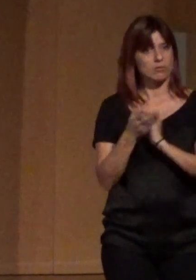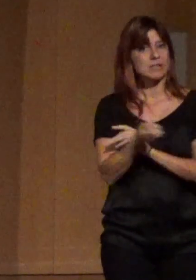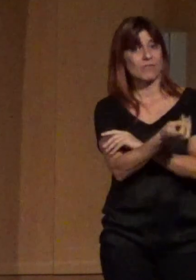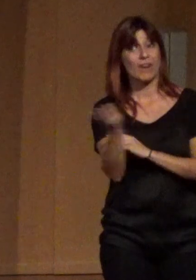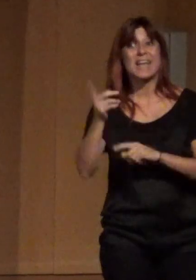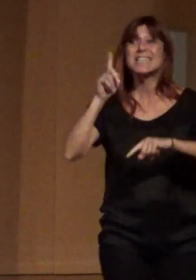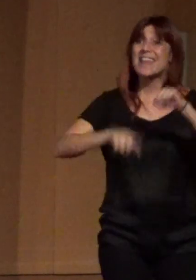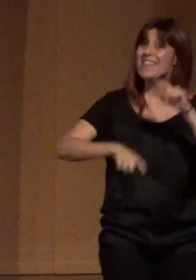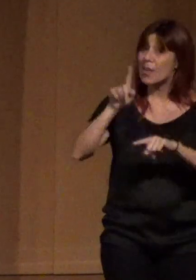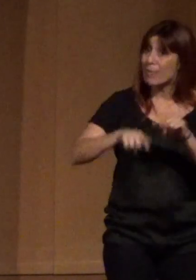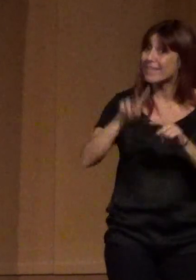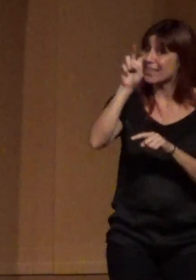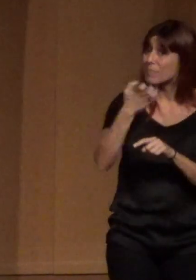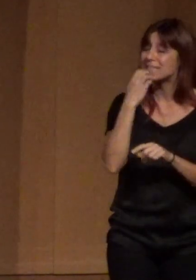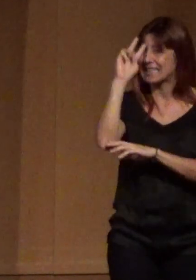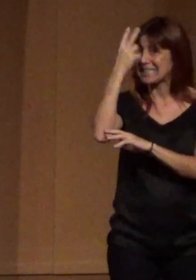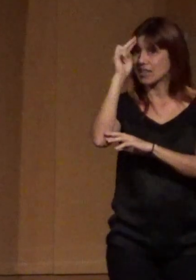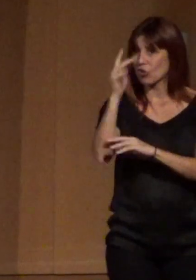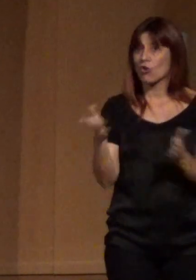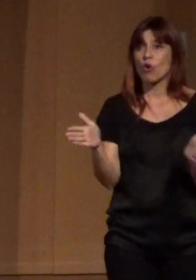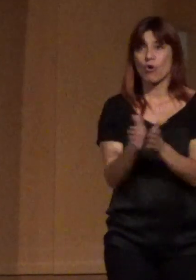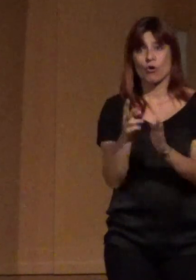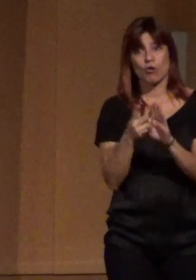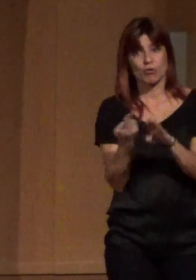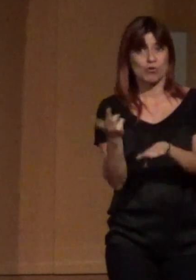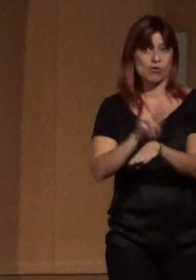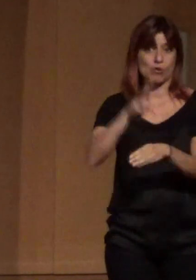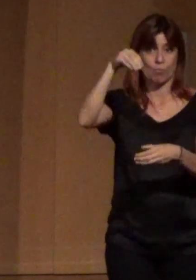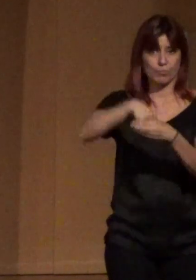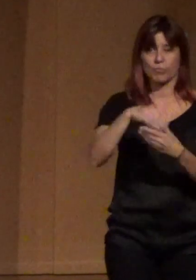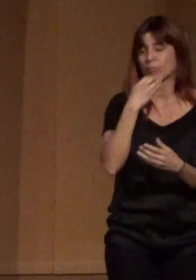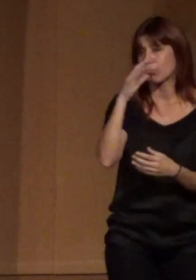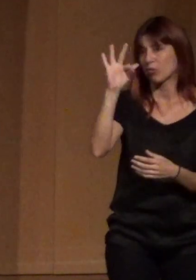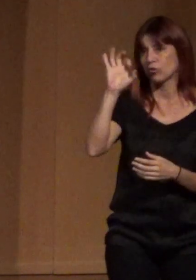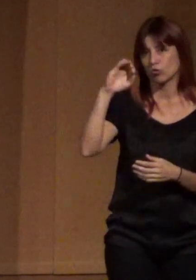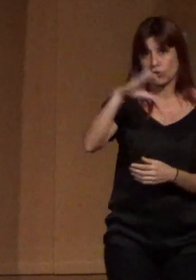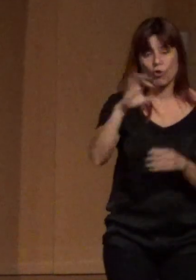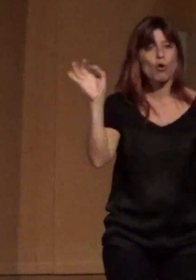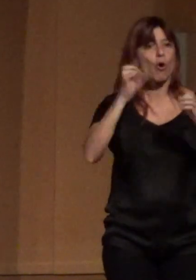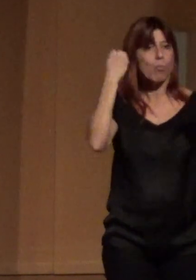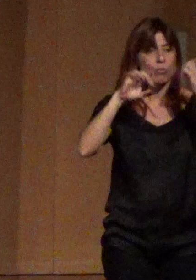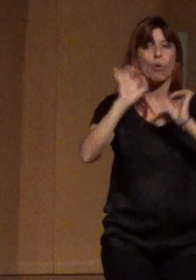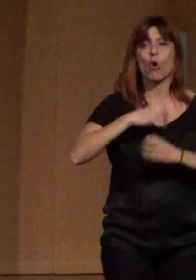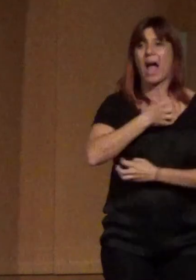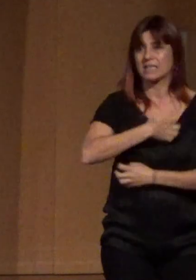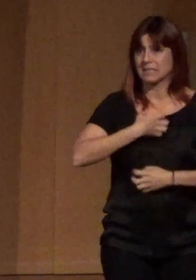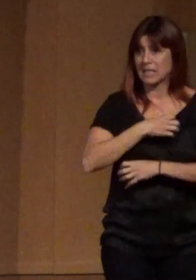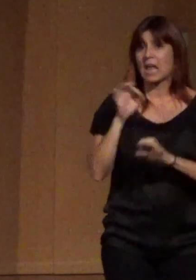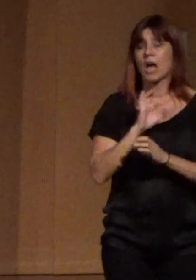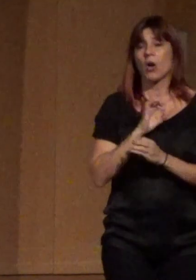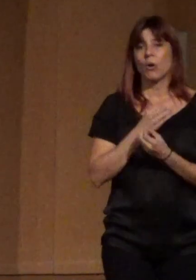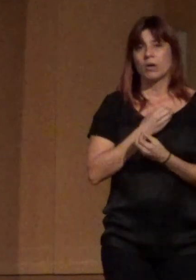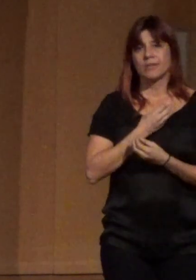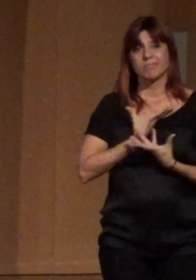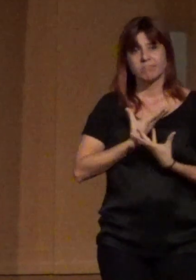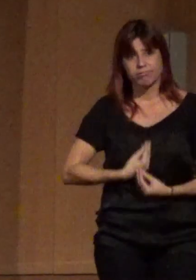del trastorno comórbido, porque sabemos que es muy frecuente, trastornos obsesivo-compulsivos, trastornos de conducta, trastorno de ansiedad, apatía desafiante,